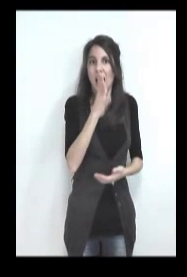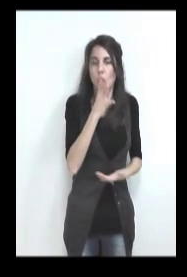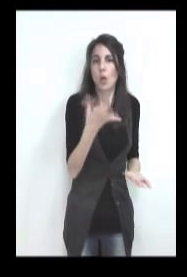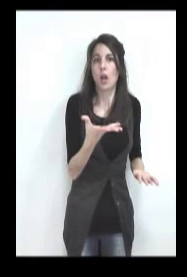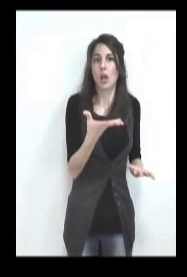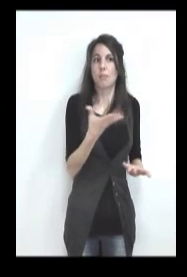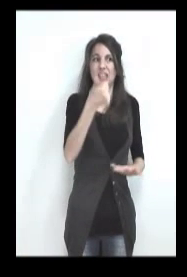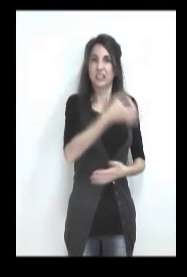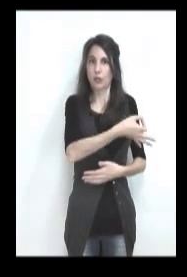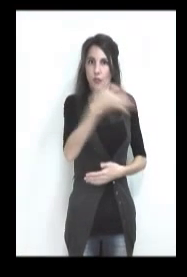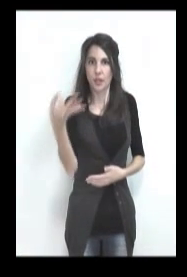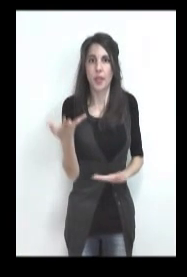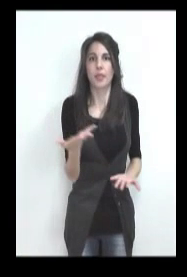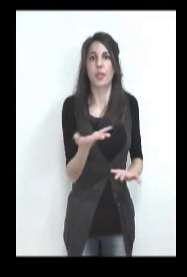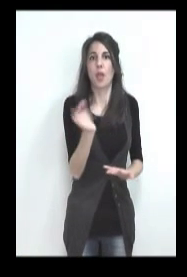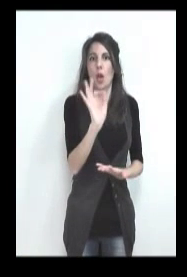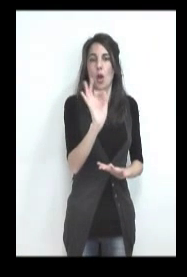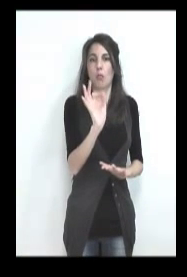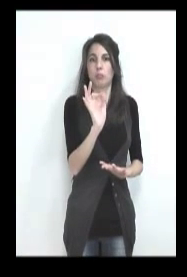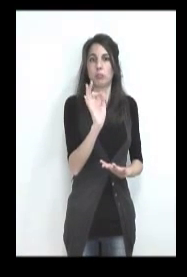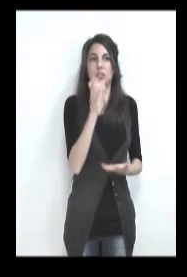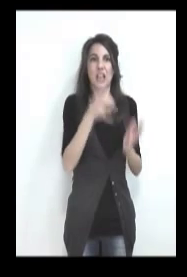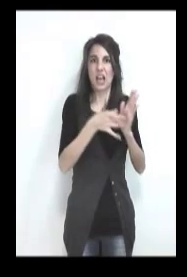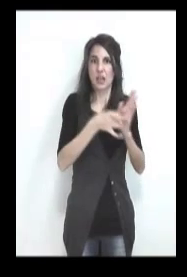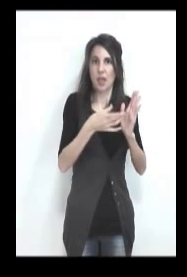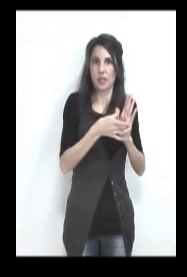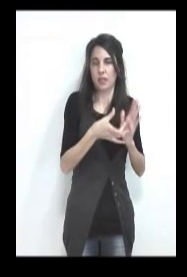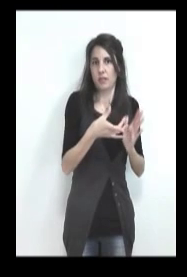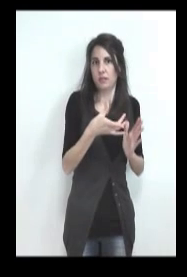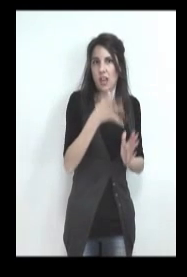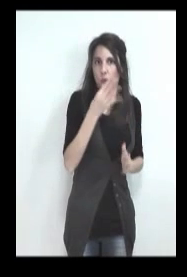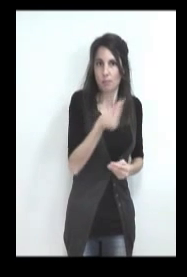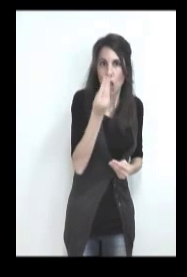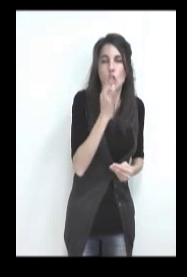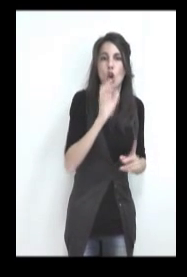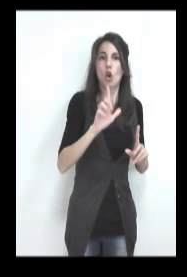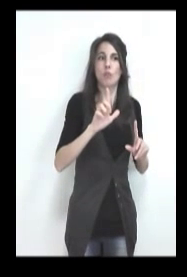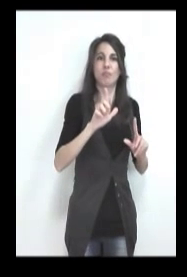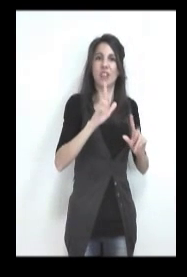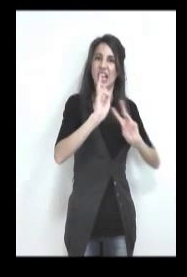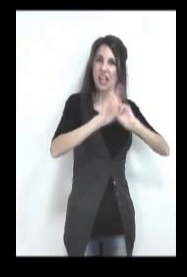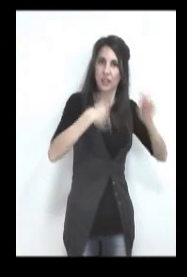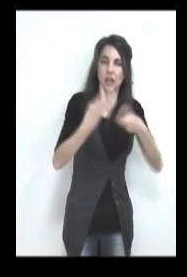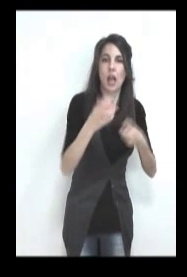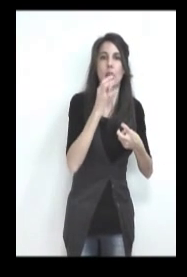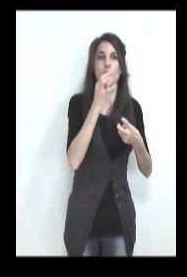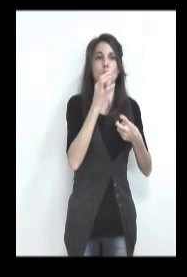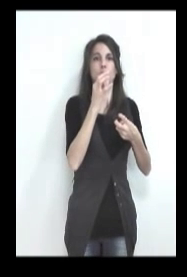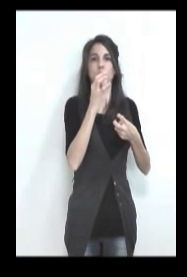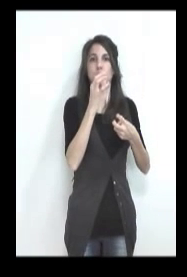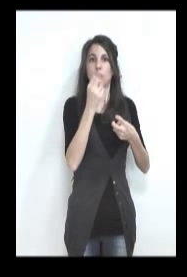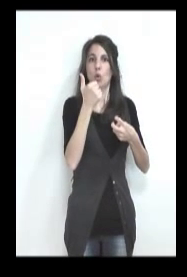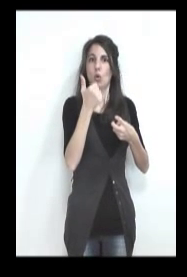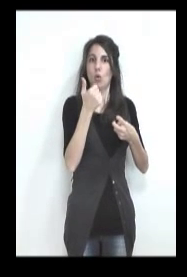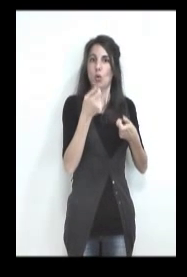más eficiencia, de agua mejor tratada, de menos residuos, de reciclaje, de administración electrónica